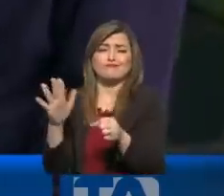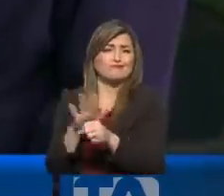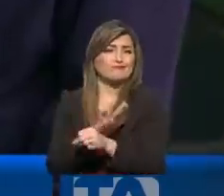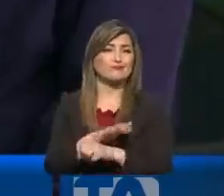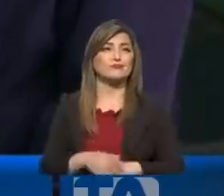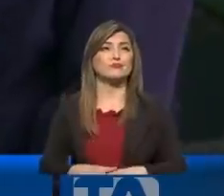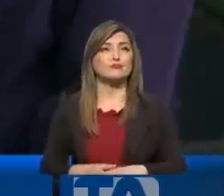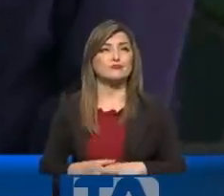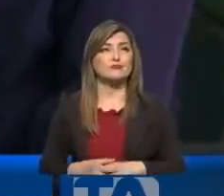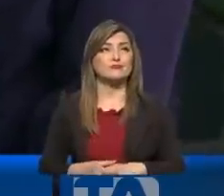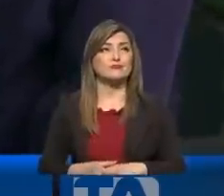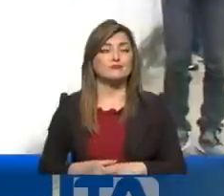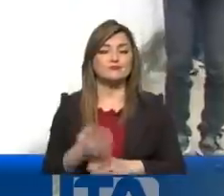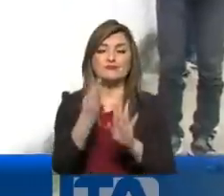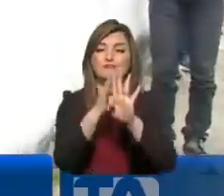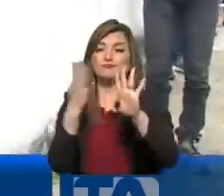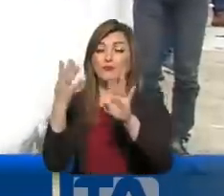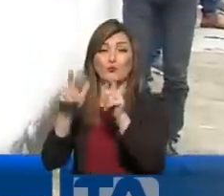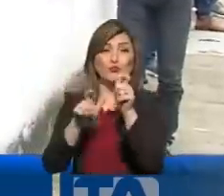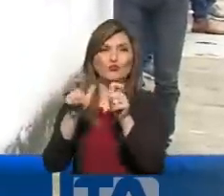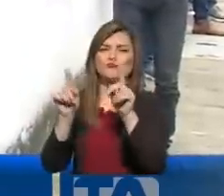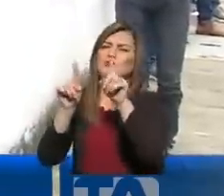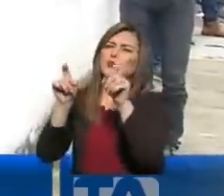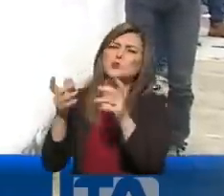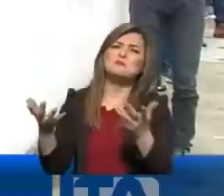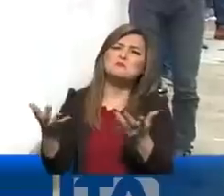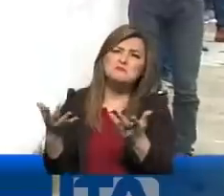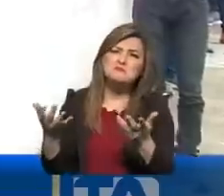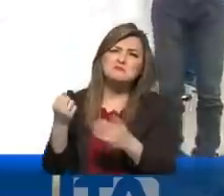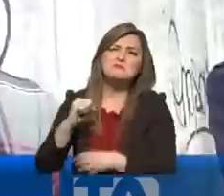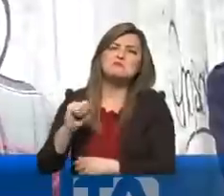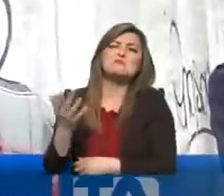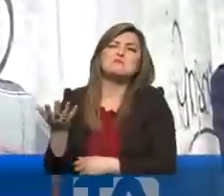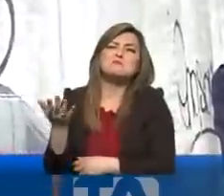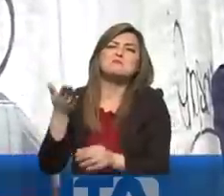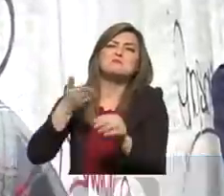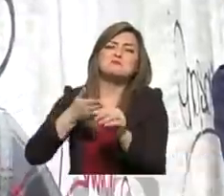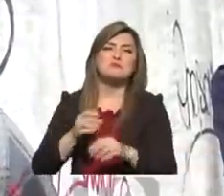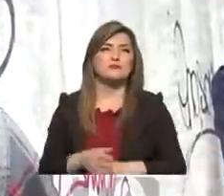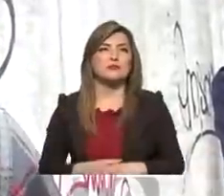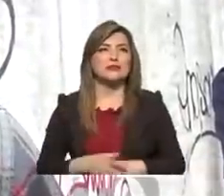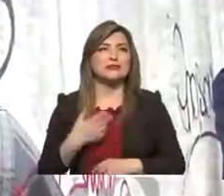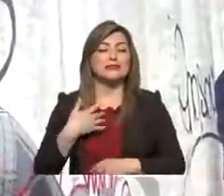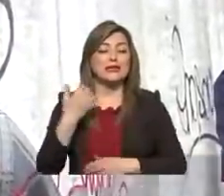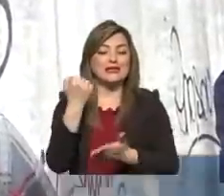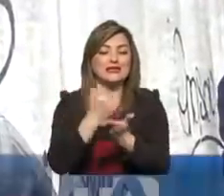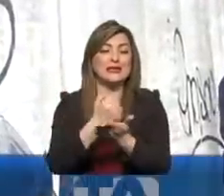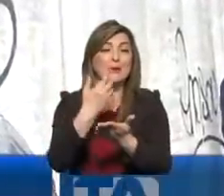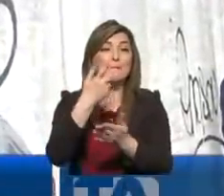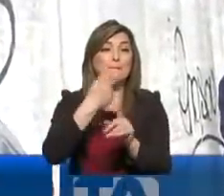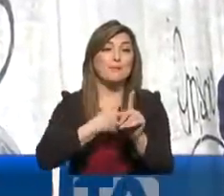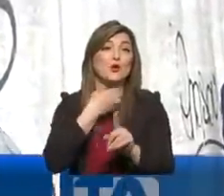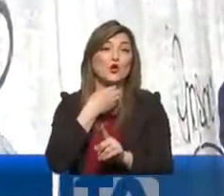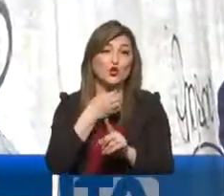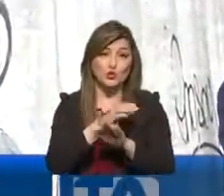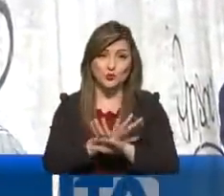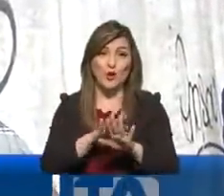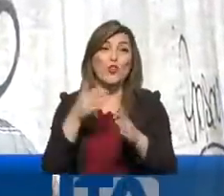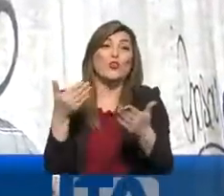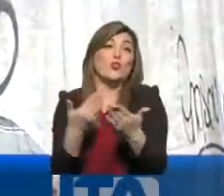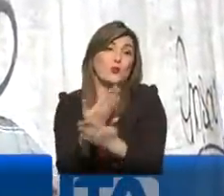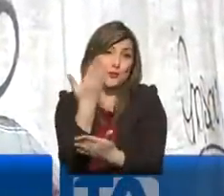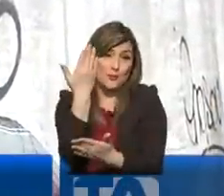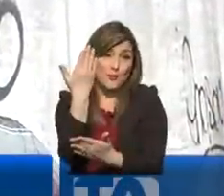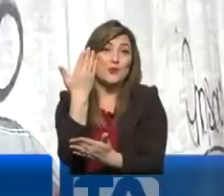Y justamente al consultar en la fila, son varios los ciudadanos que lo corroboran. Que se me está por caducar en agosto, entonces debo renovarlo